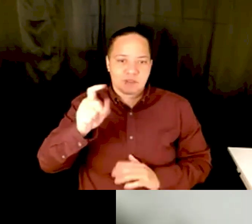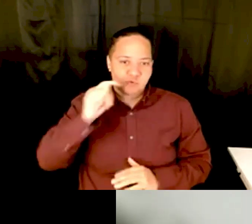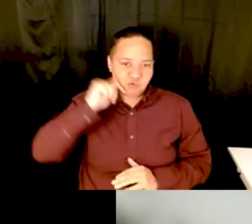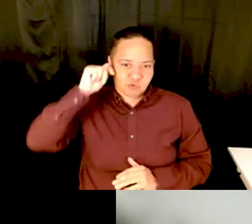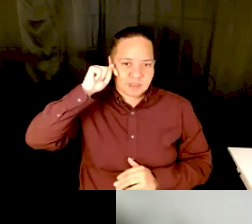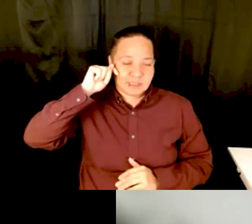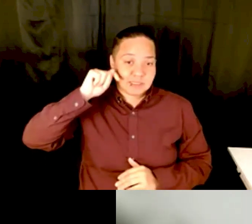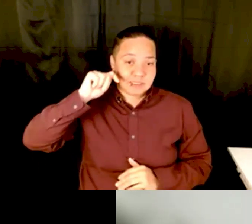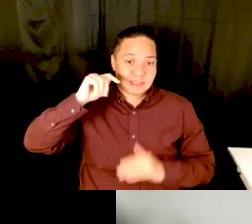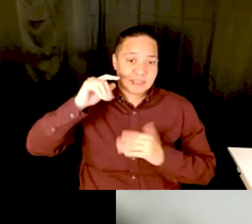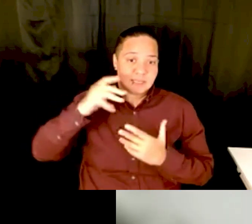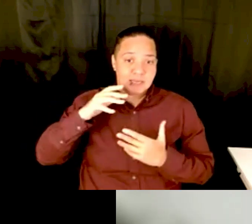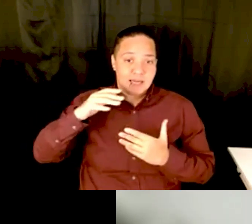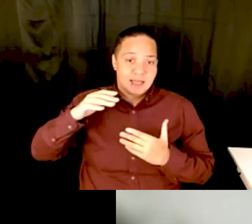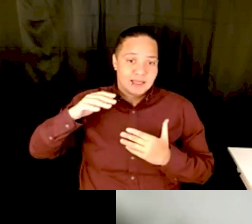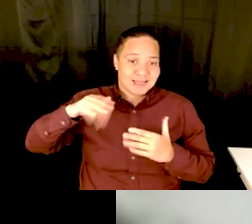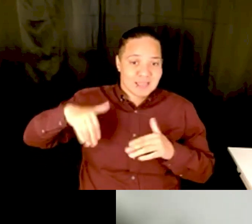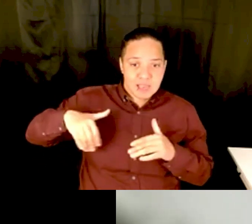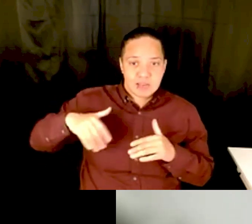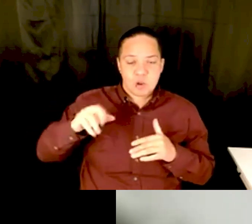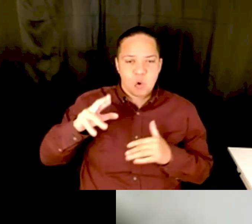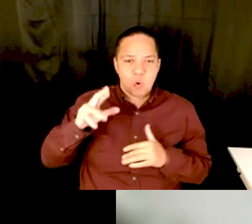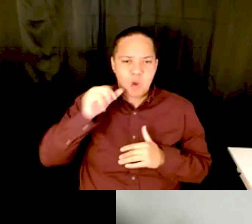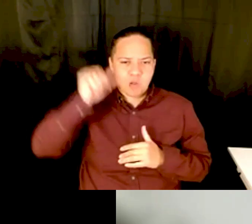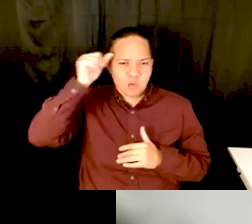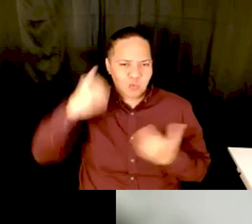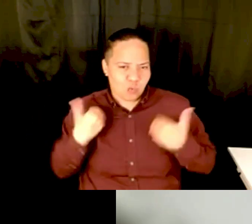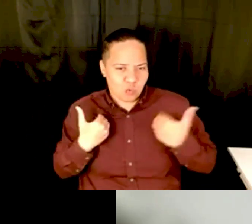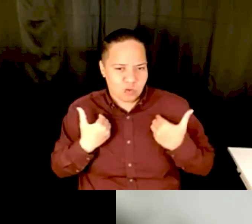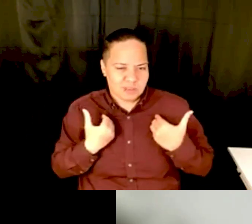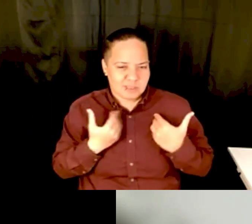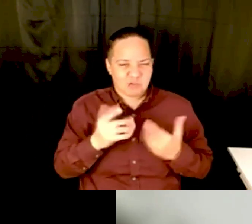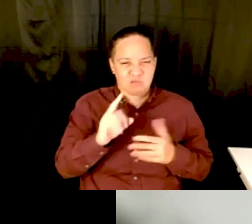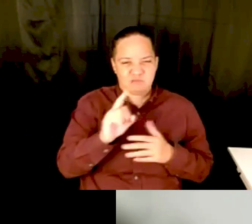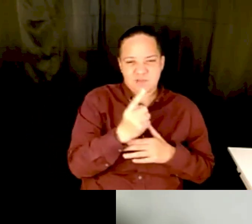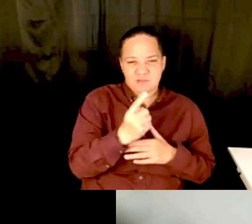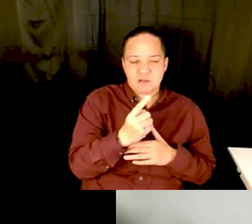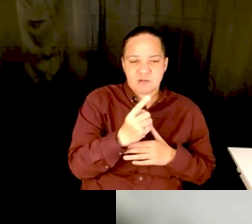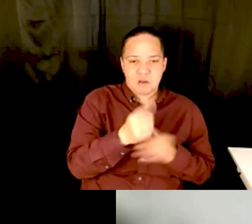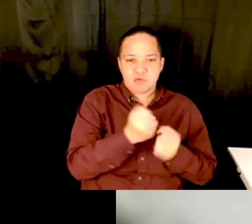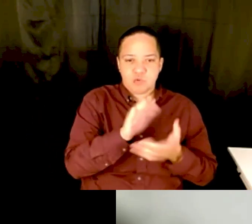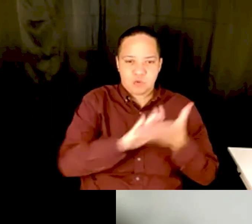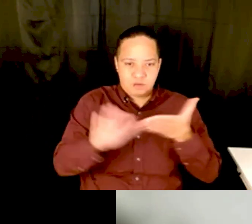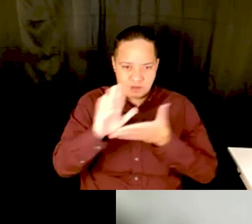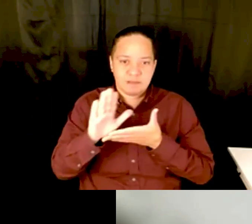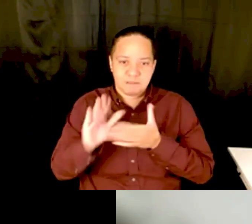tardía o adultez joven, casi siempre en esos primeros años de universidad.